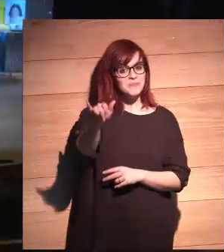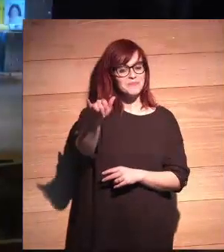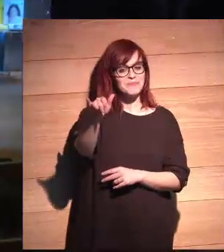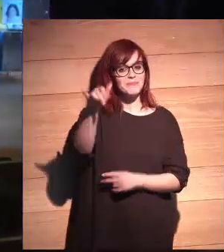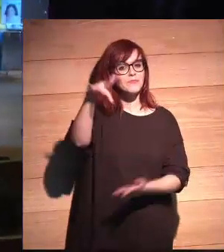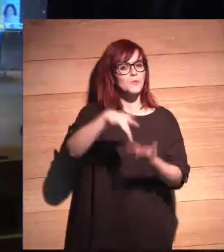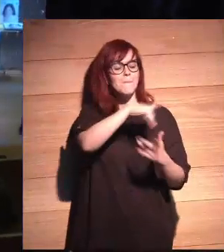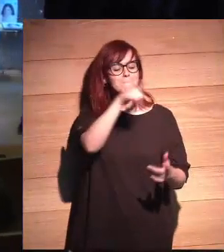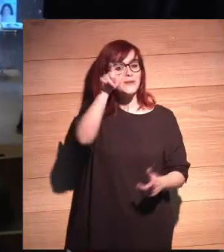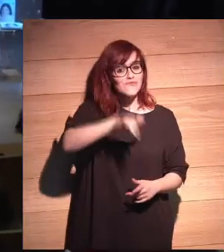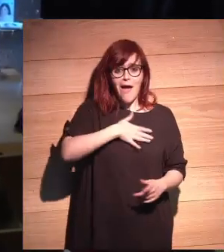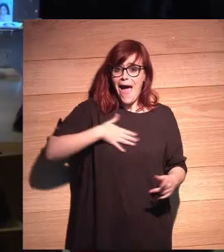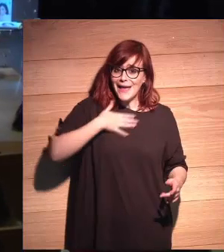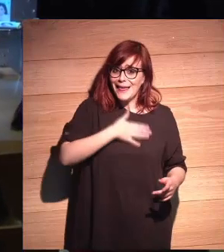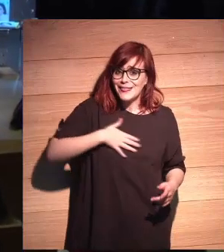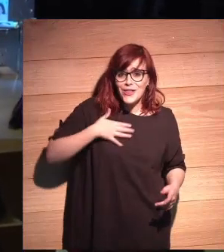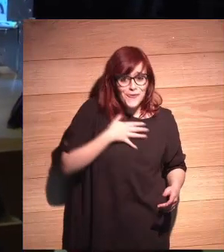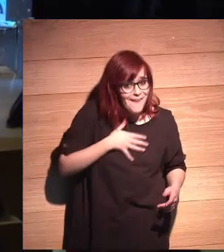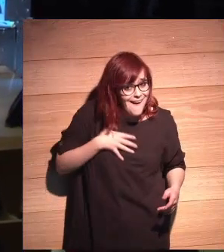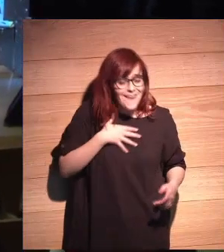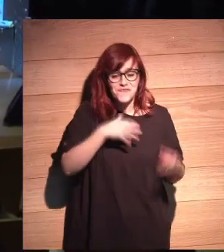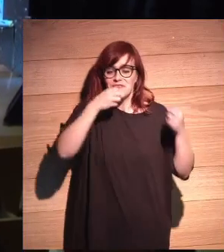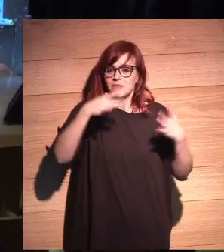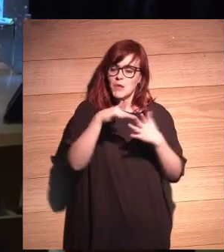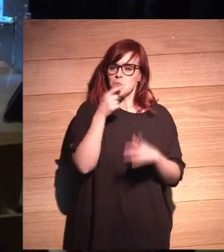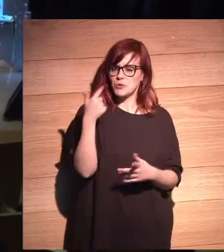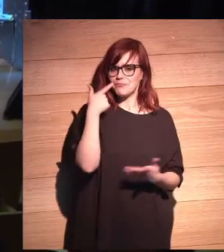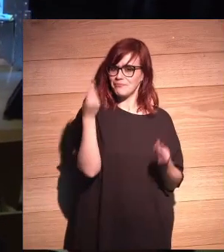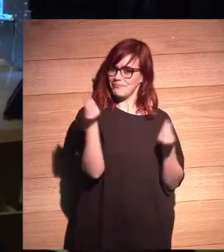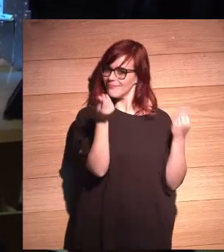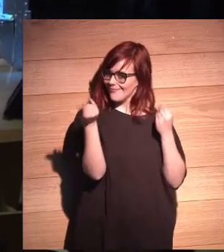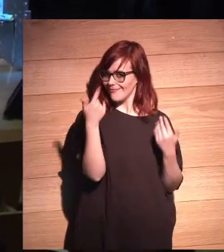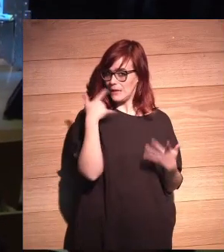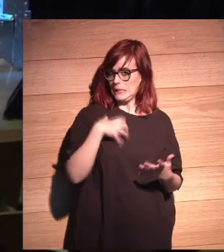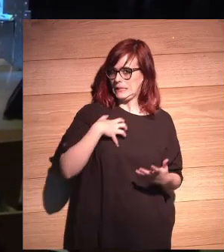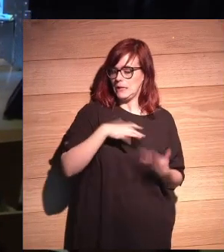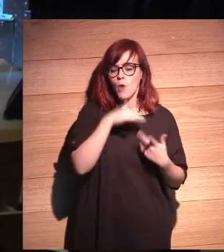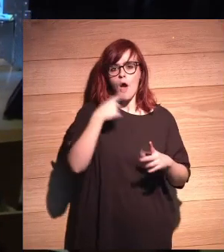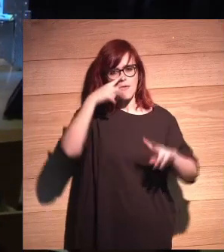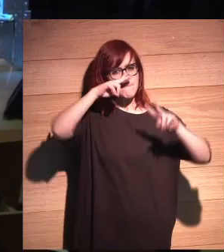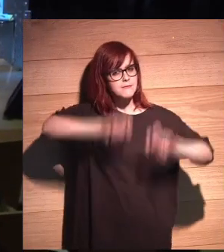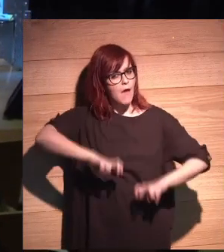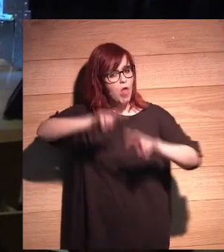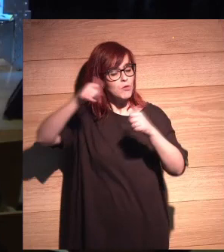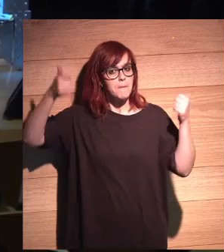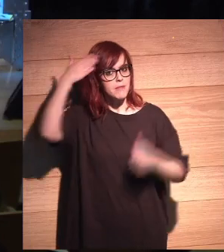una persona encantadora, un punto inquietante, porque esto de que sea una de las investigadoras